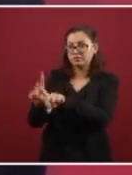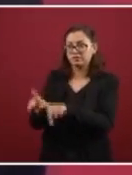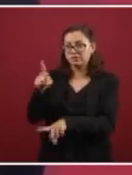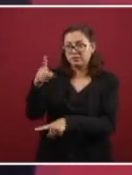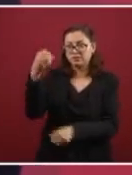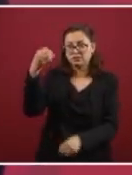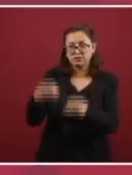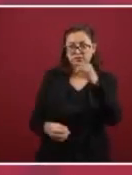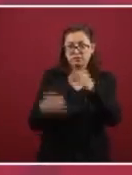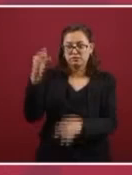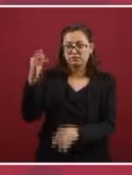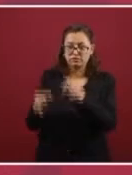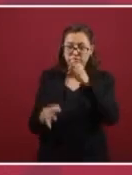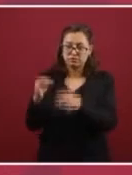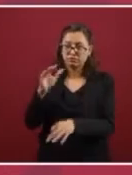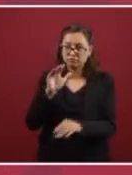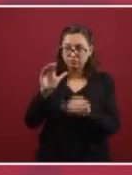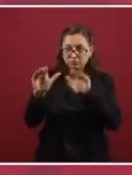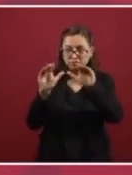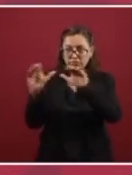que